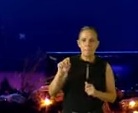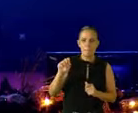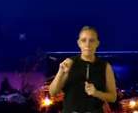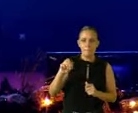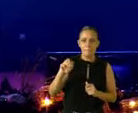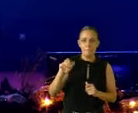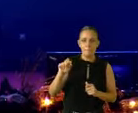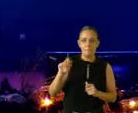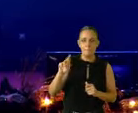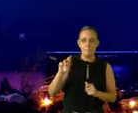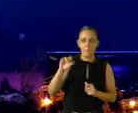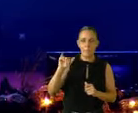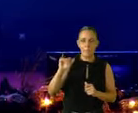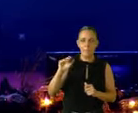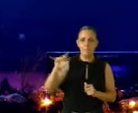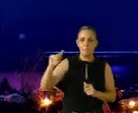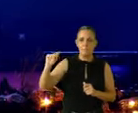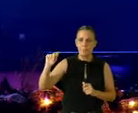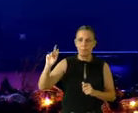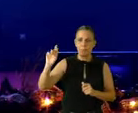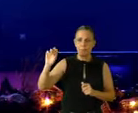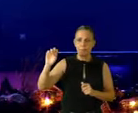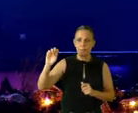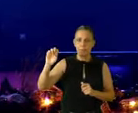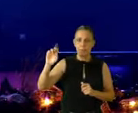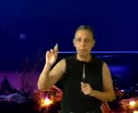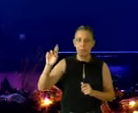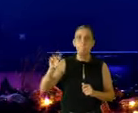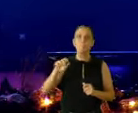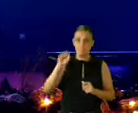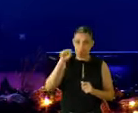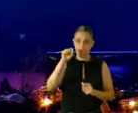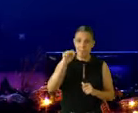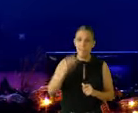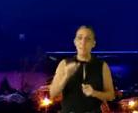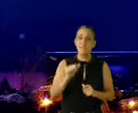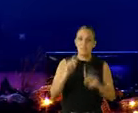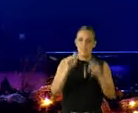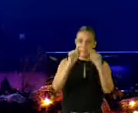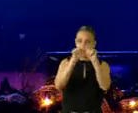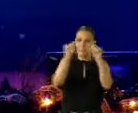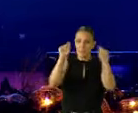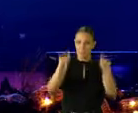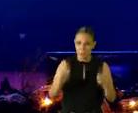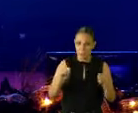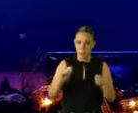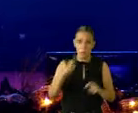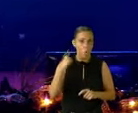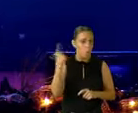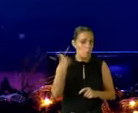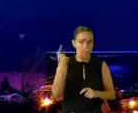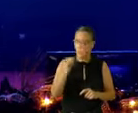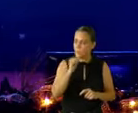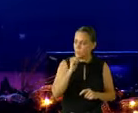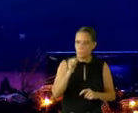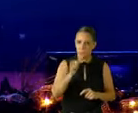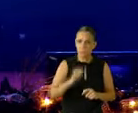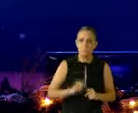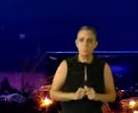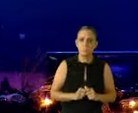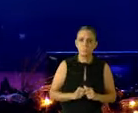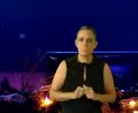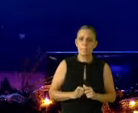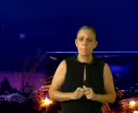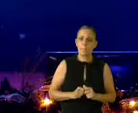en la mañana en el tabernáculo. En la noche venimos a celebrar a Cristo. Los viernes la mejor generación